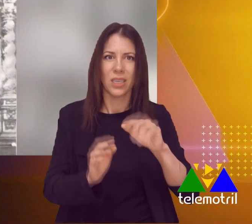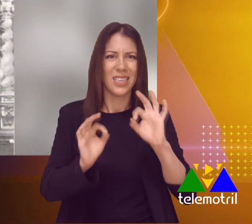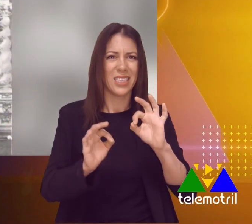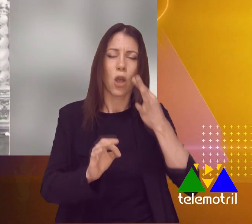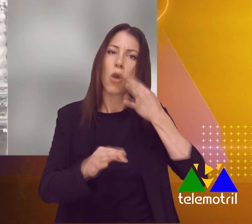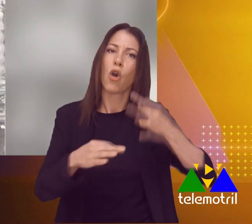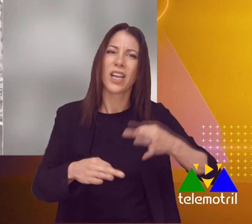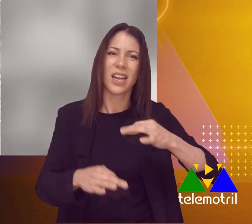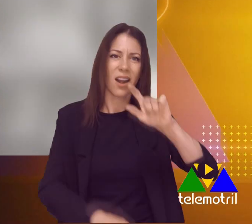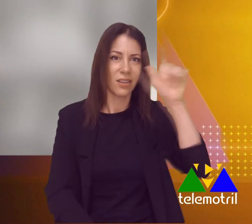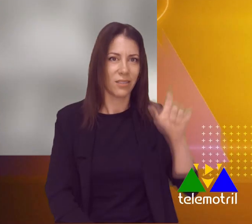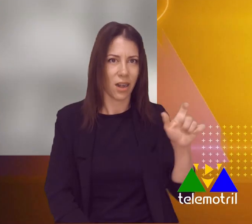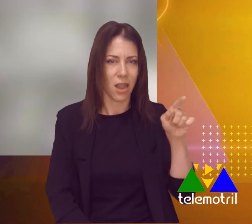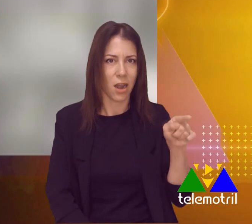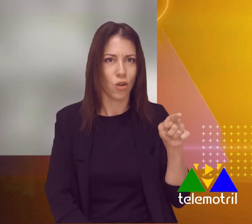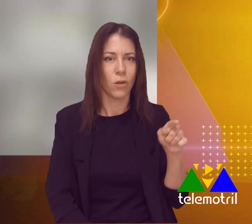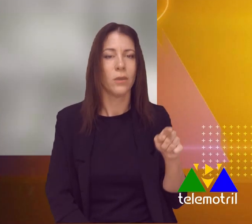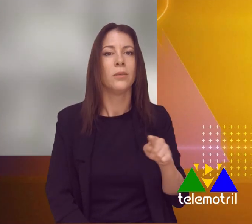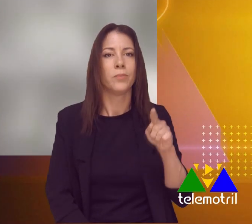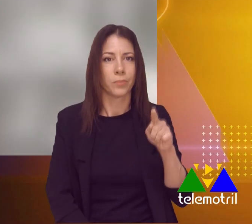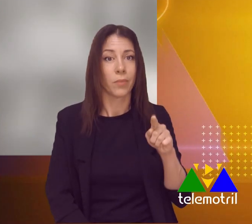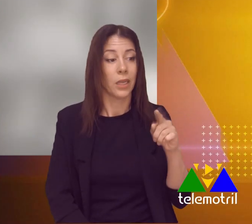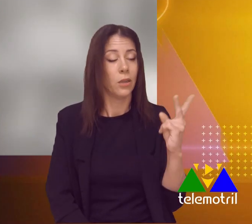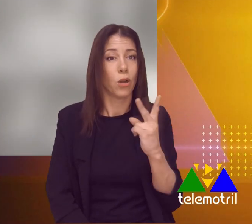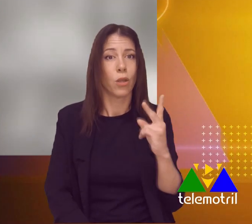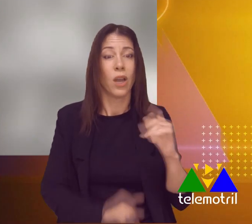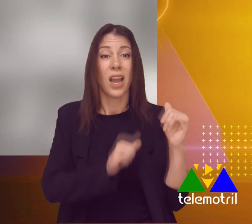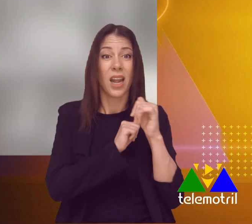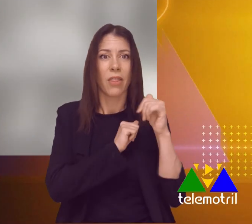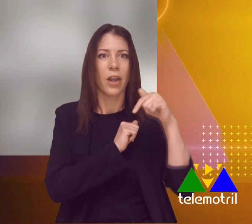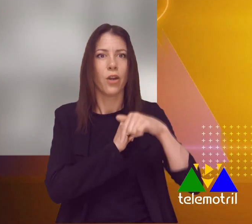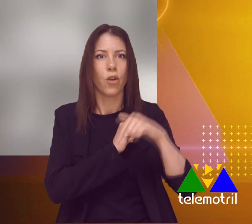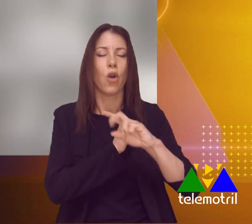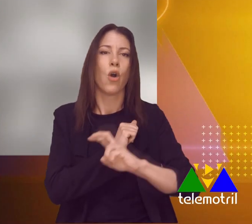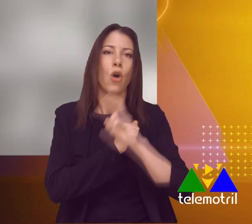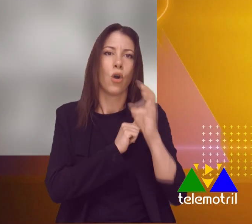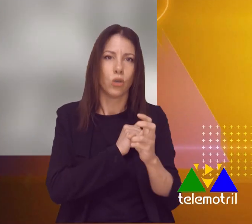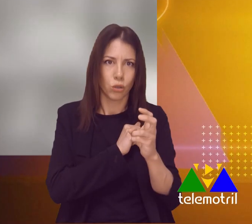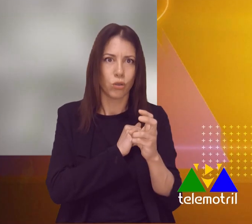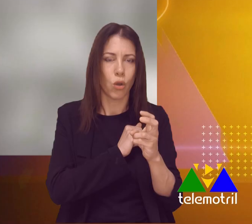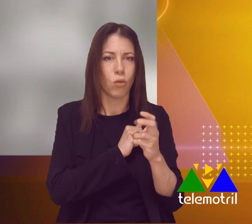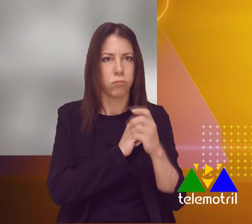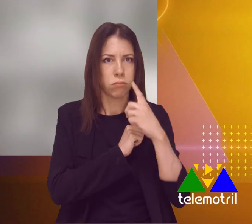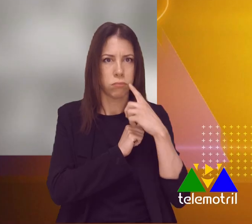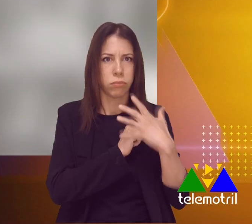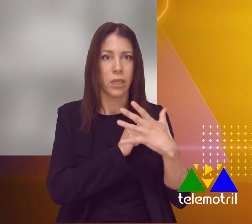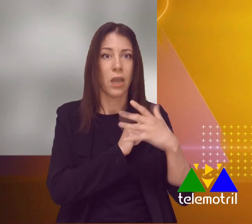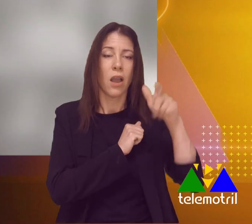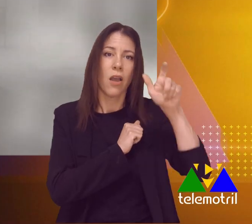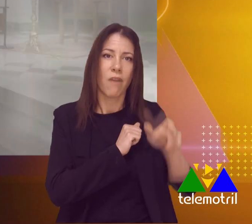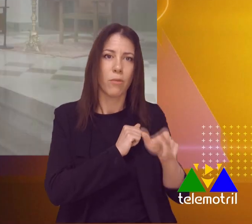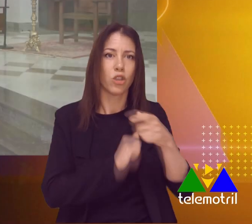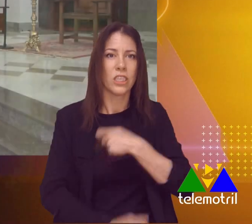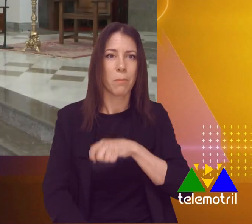y el retablo del Nazareno, de los Dolores, y el de Nazareno lo hizo Rajano, que era también otro retablista español,